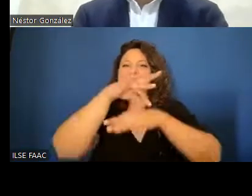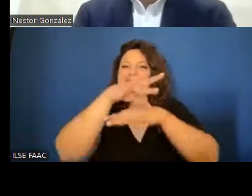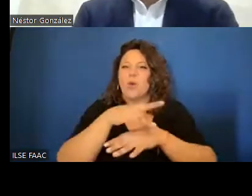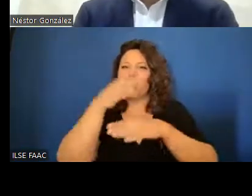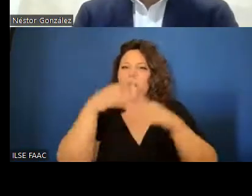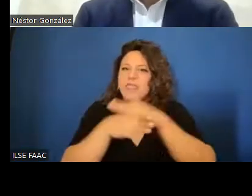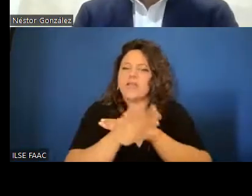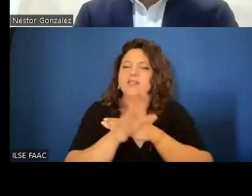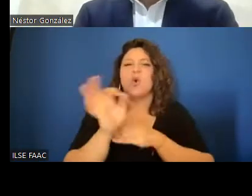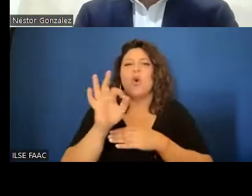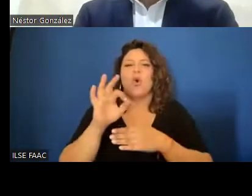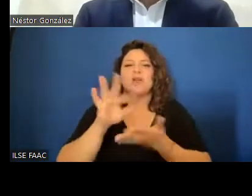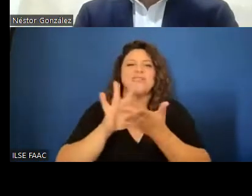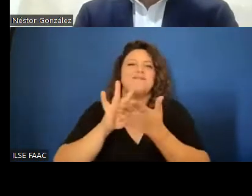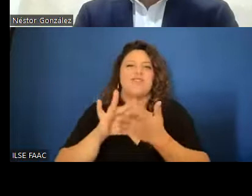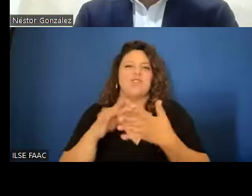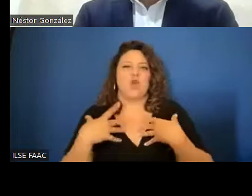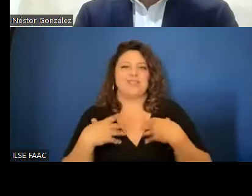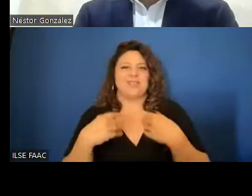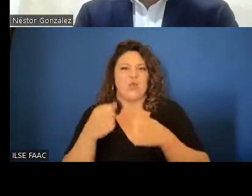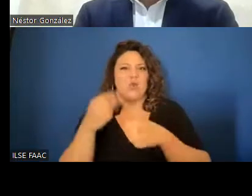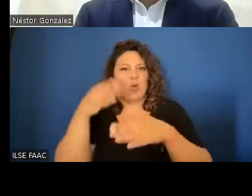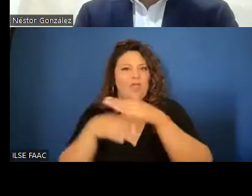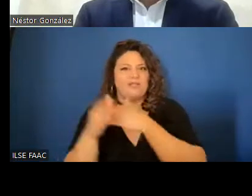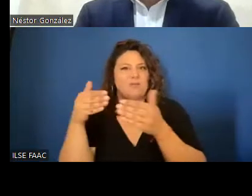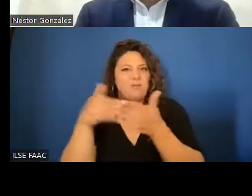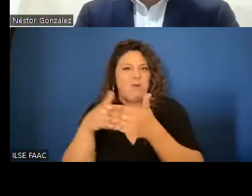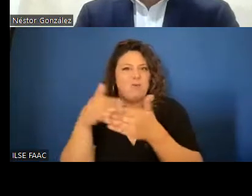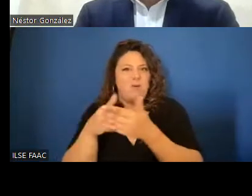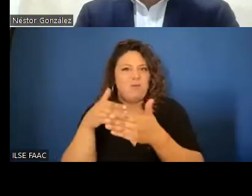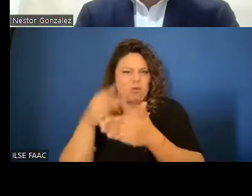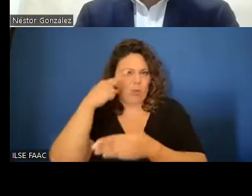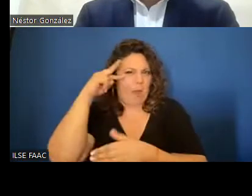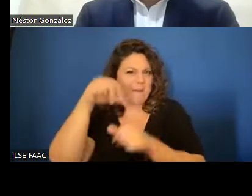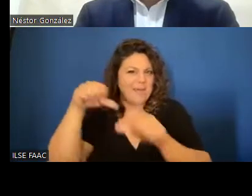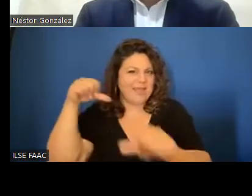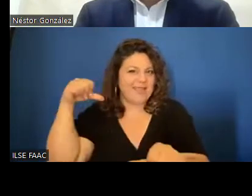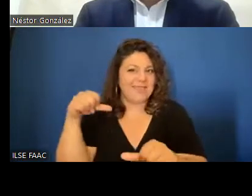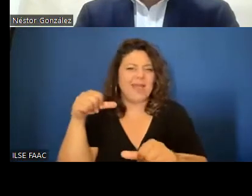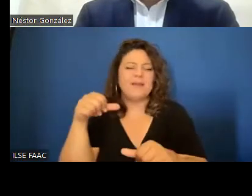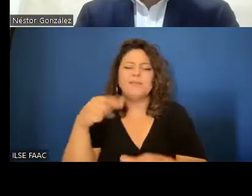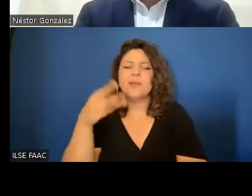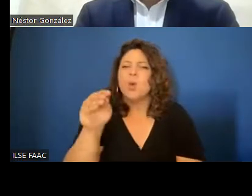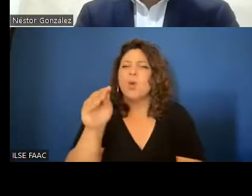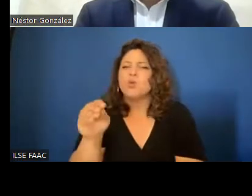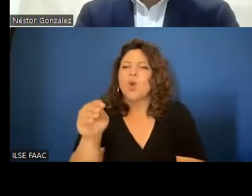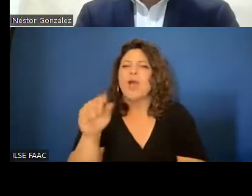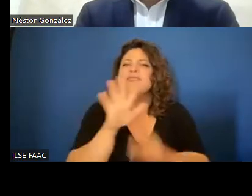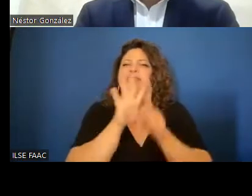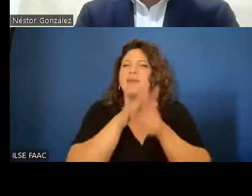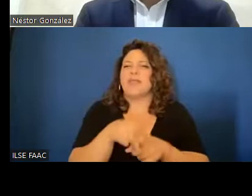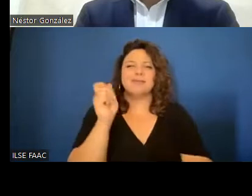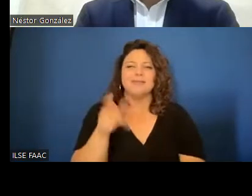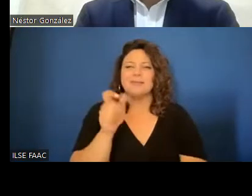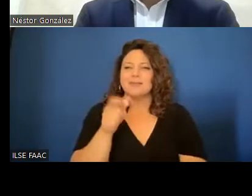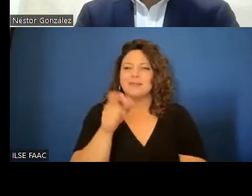Bueno, el objetivo general que tiene la ley es la de prevenir y erradicar cualquier forma de discriminación. Es decir, es una